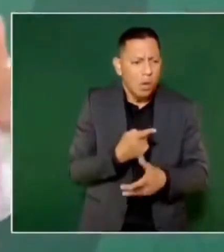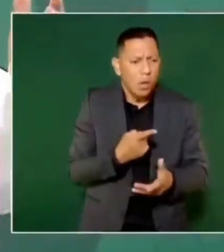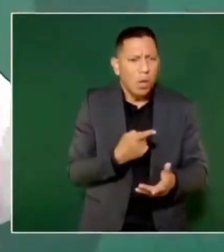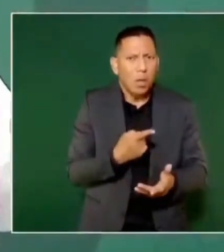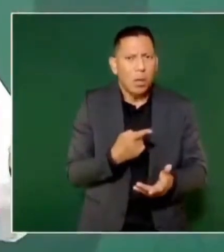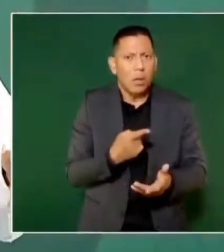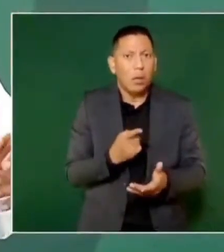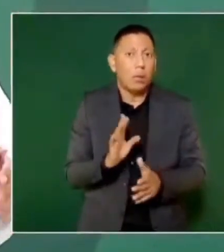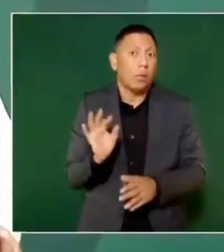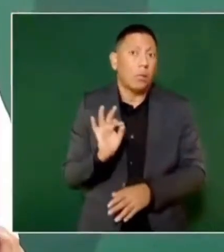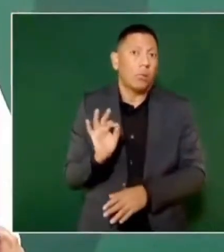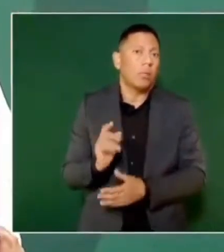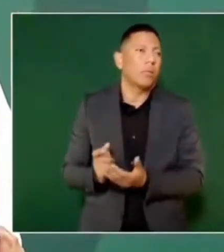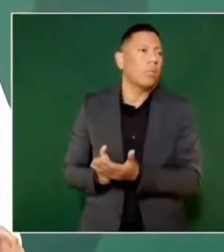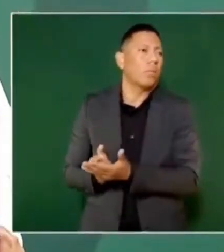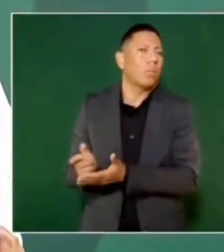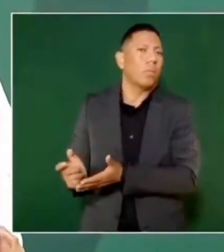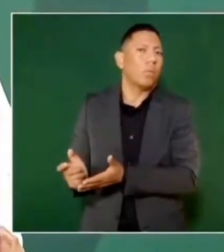dinero.